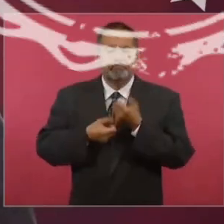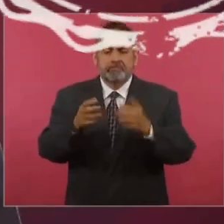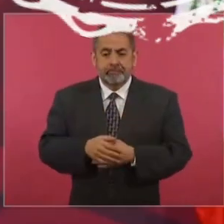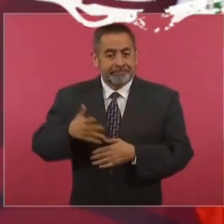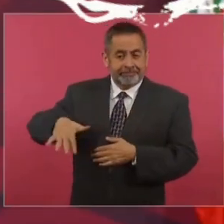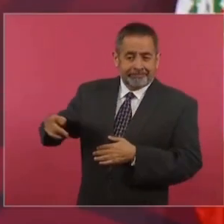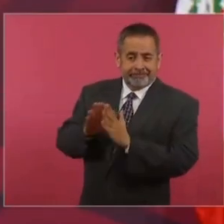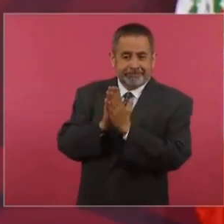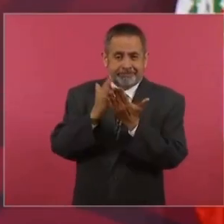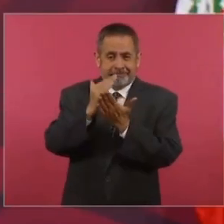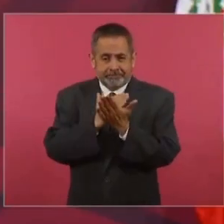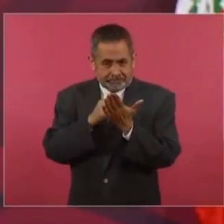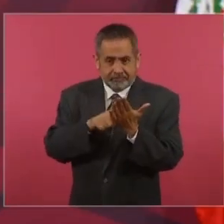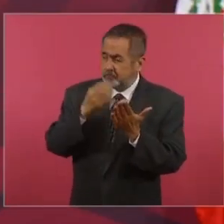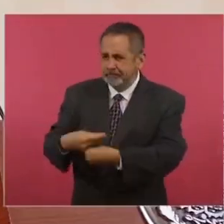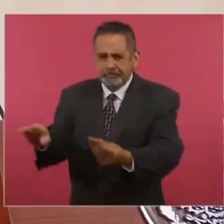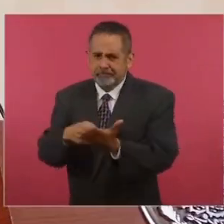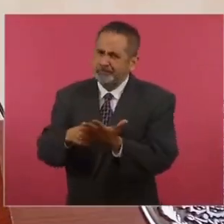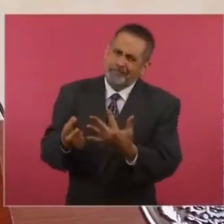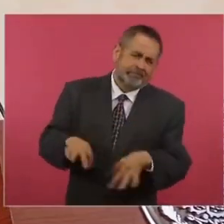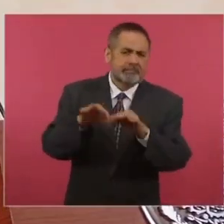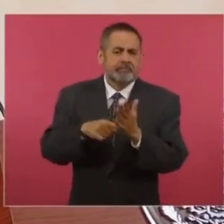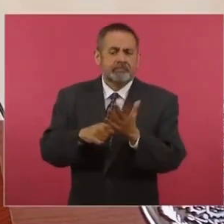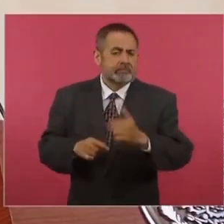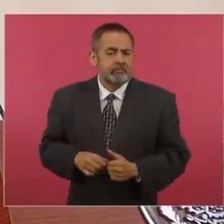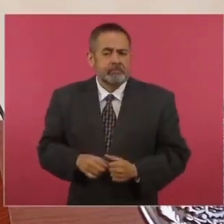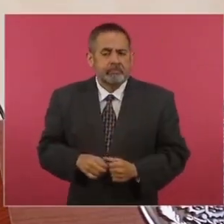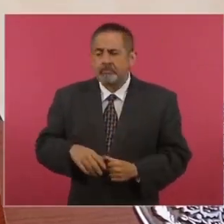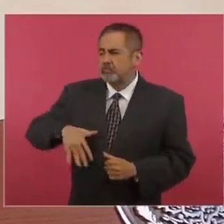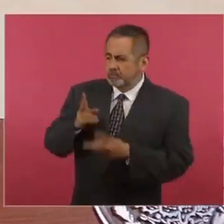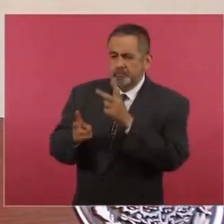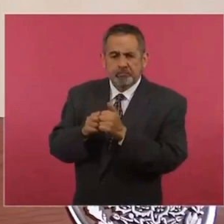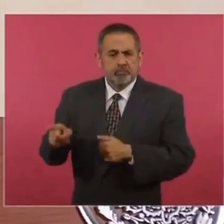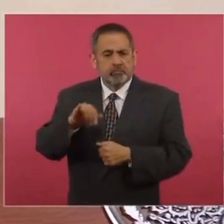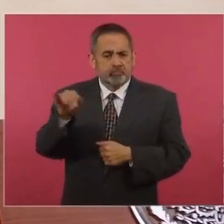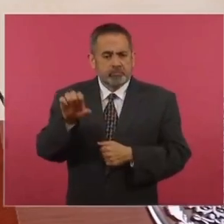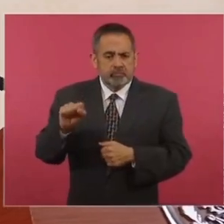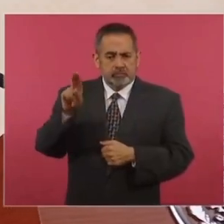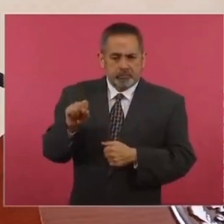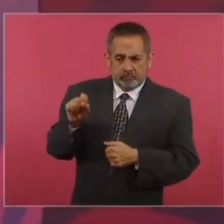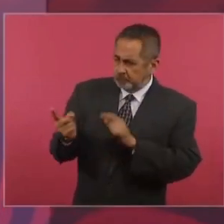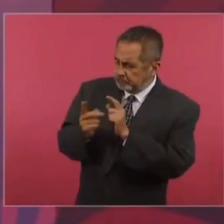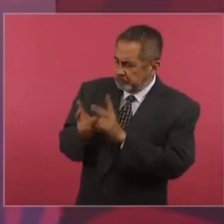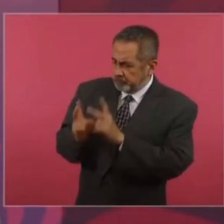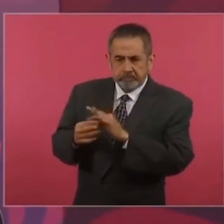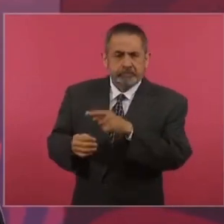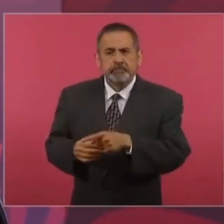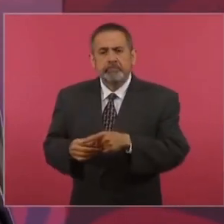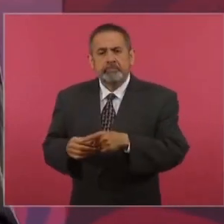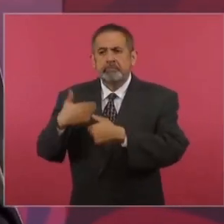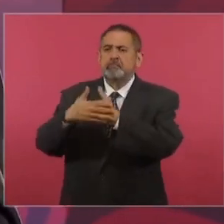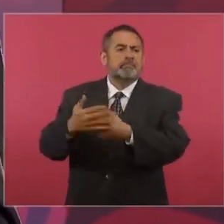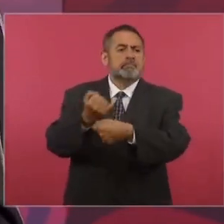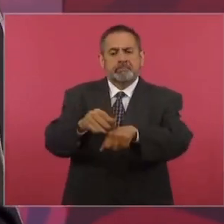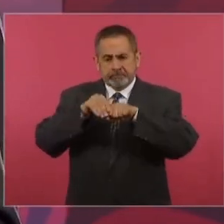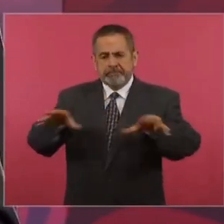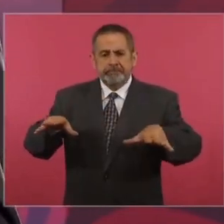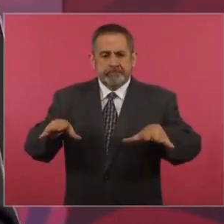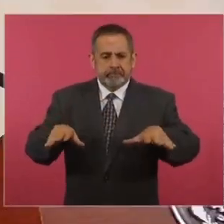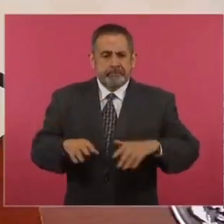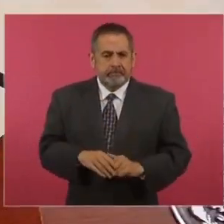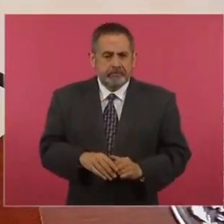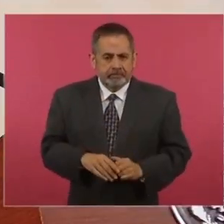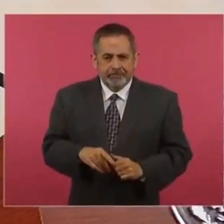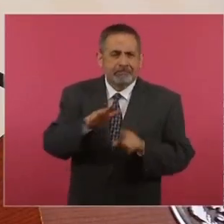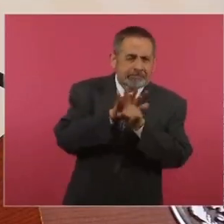Esto de los libros de texto es algo muy importante. Le estaba comentando a Jesús que para informar, para